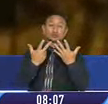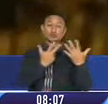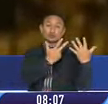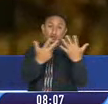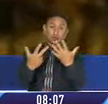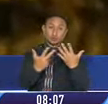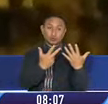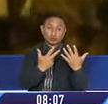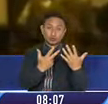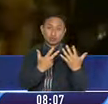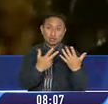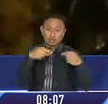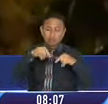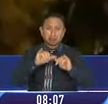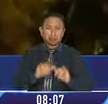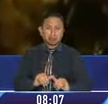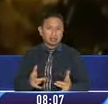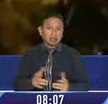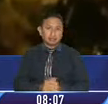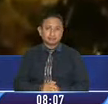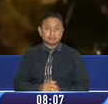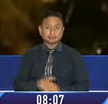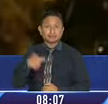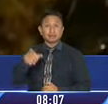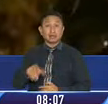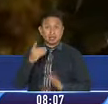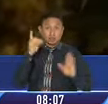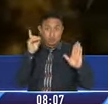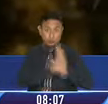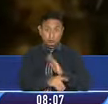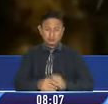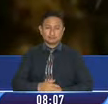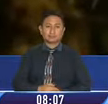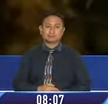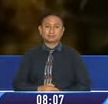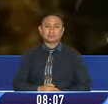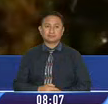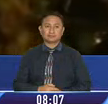específicos, alrededor de 8 horas, según la persona que denuncia este hecho.